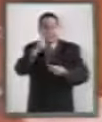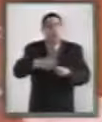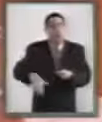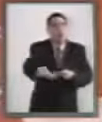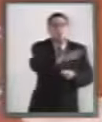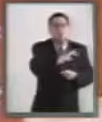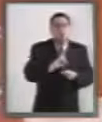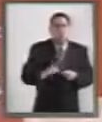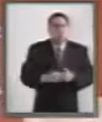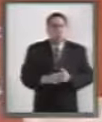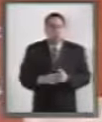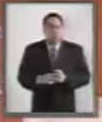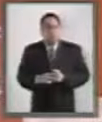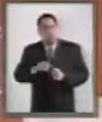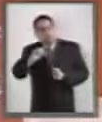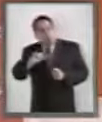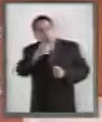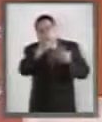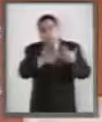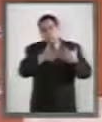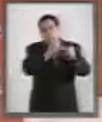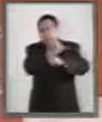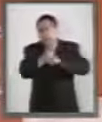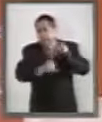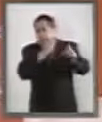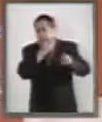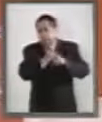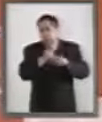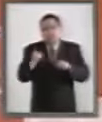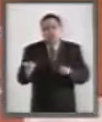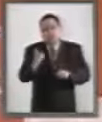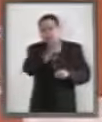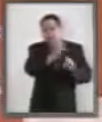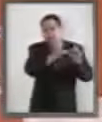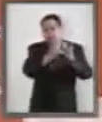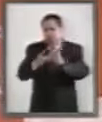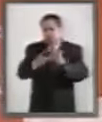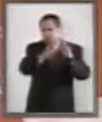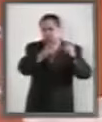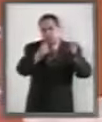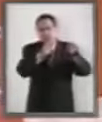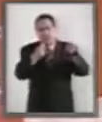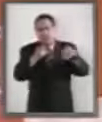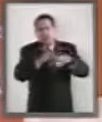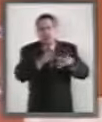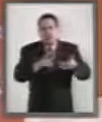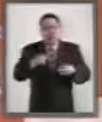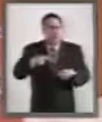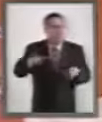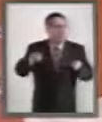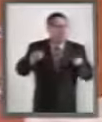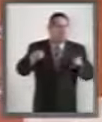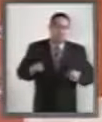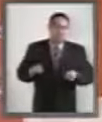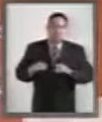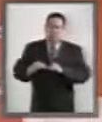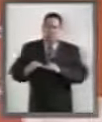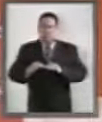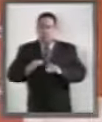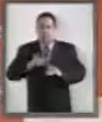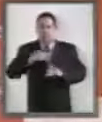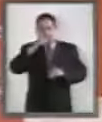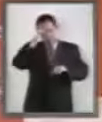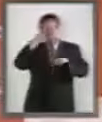Gobierna para los intereses transnacionales, para el manejo del poder hegemónico